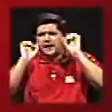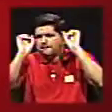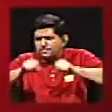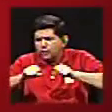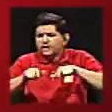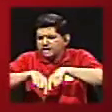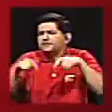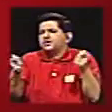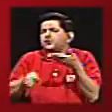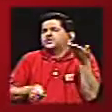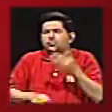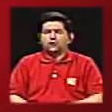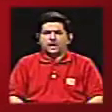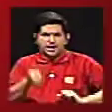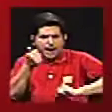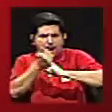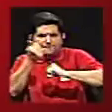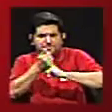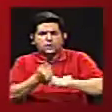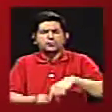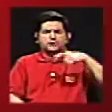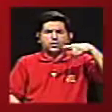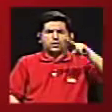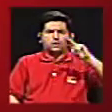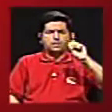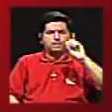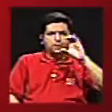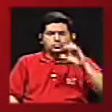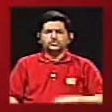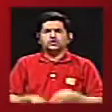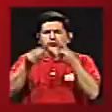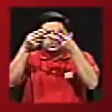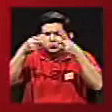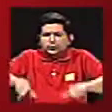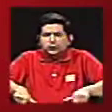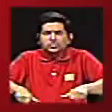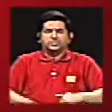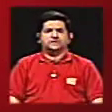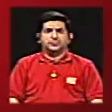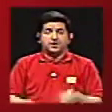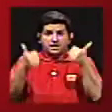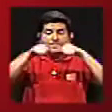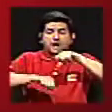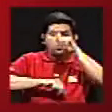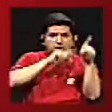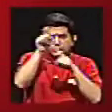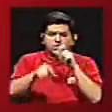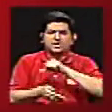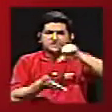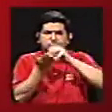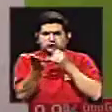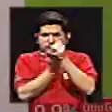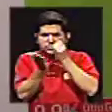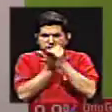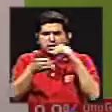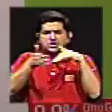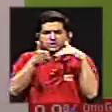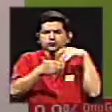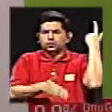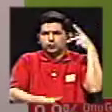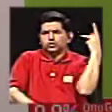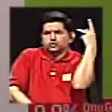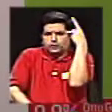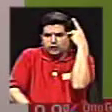el semanario: respaldo al Partido Unidad Social Cristiana se desplomó. De acuerdo con una encuesta del Centro de Investigaciones y Estudios